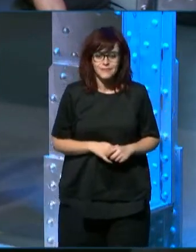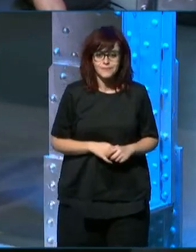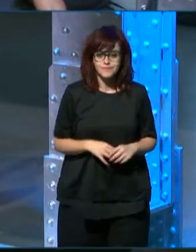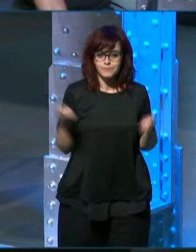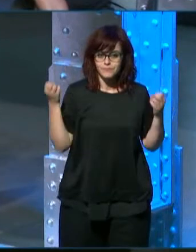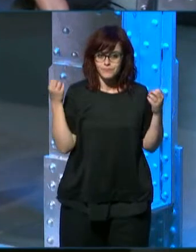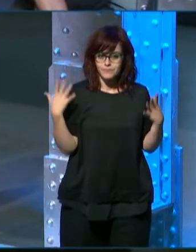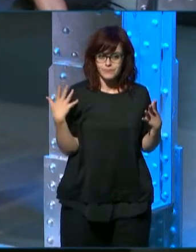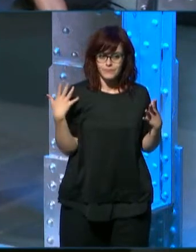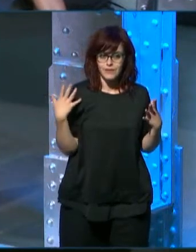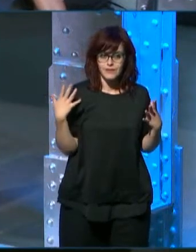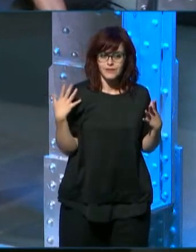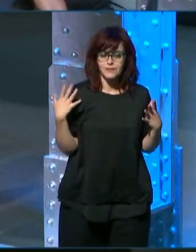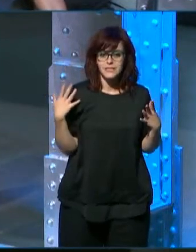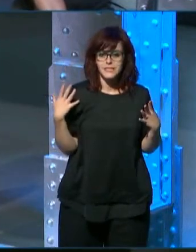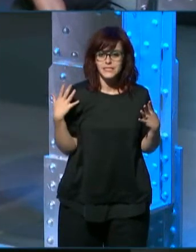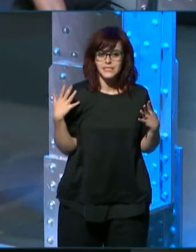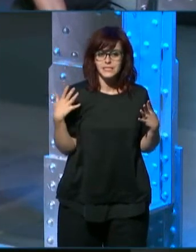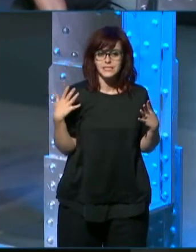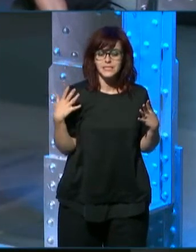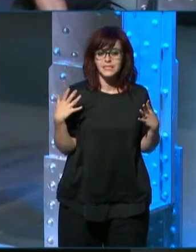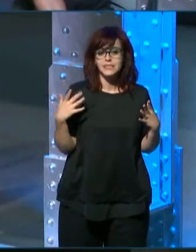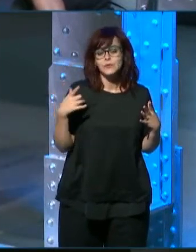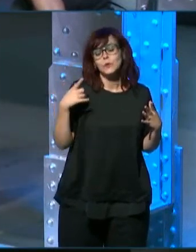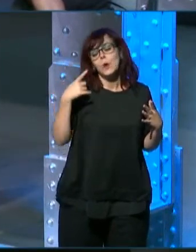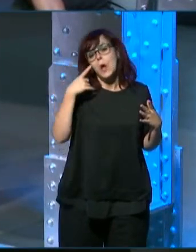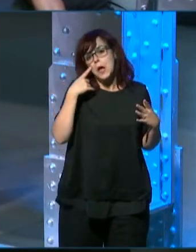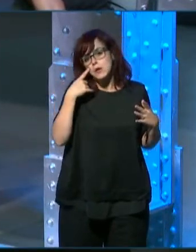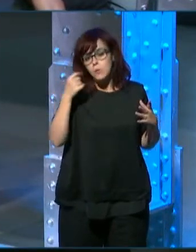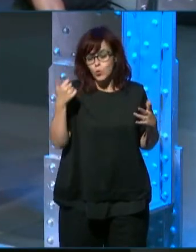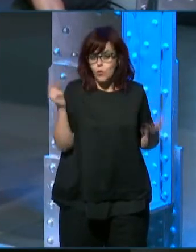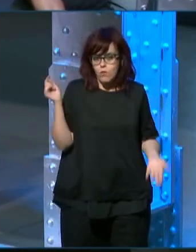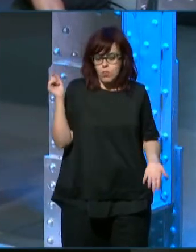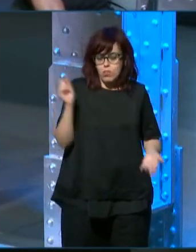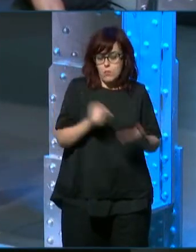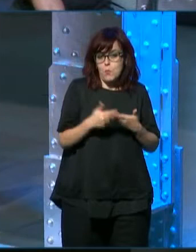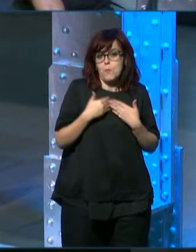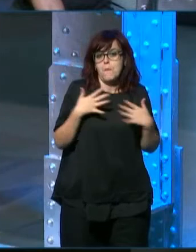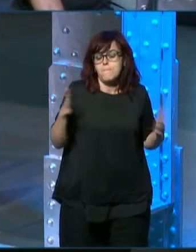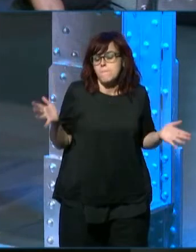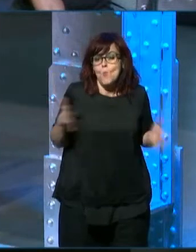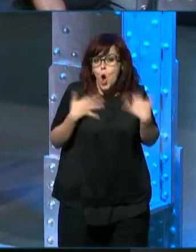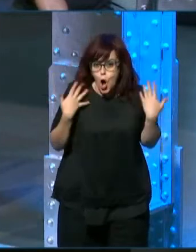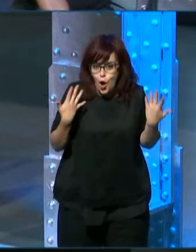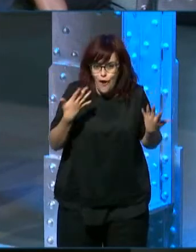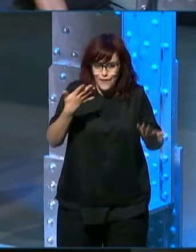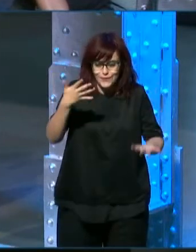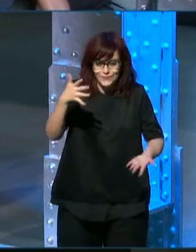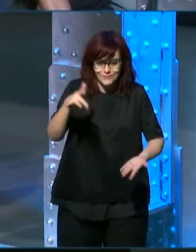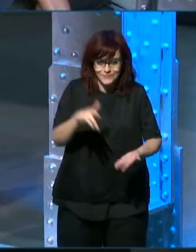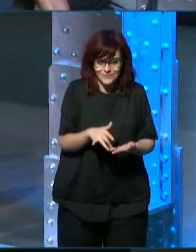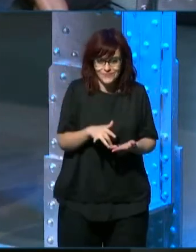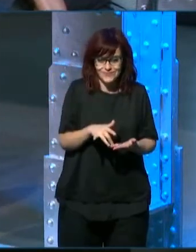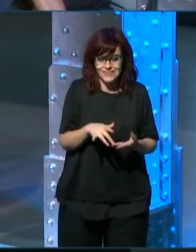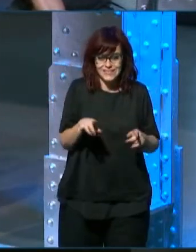Bueno, yo creo que, hombre, fue un poco a bocajarro la entrada, es verdad, como ella ha dicho.